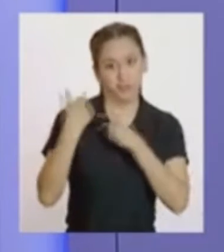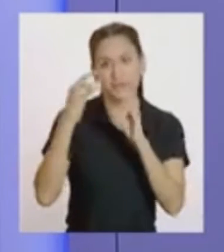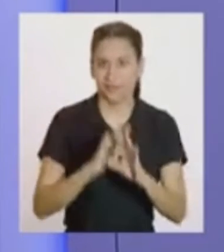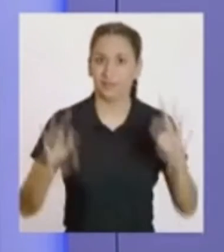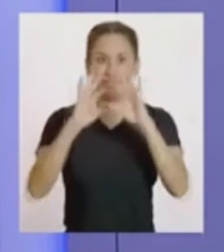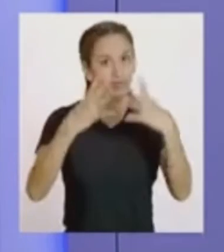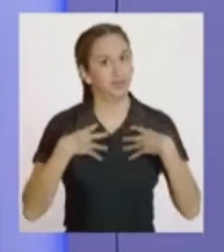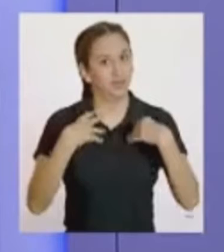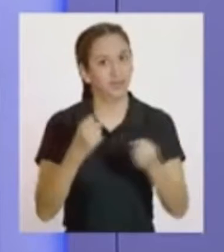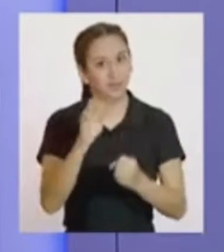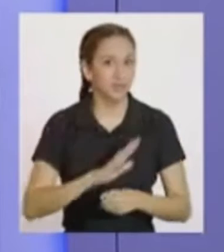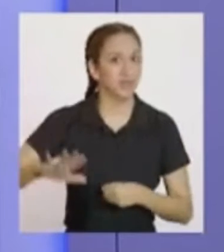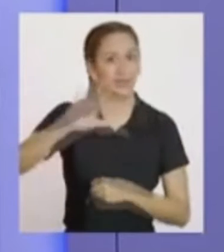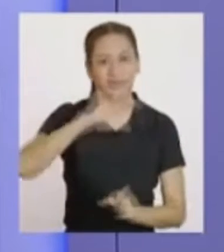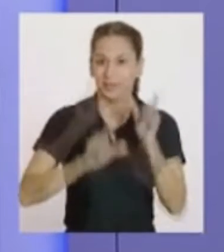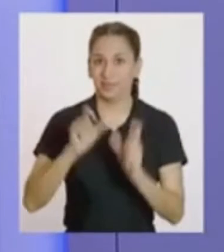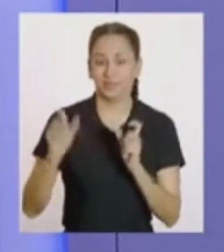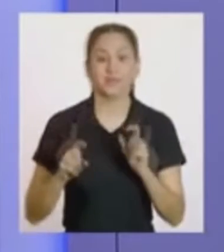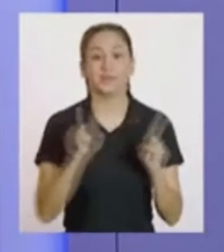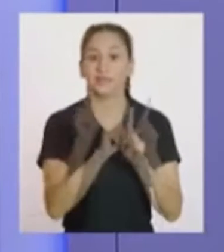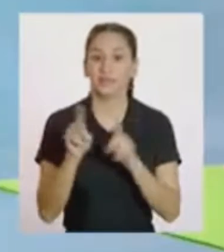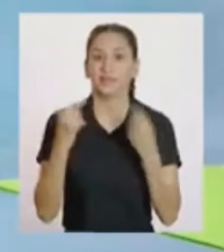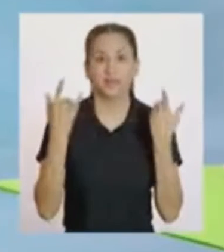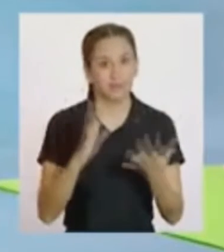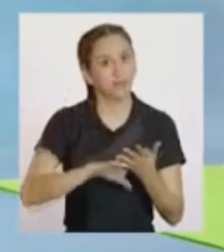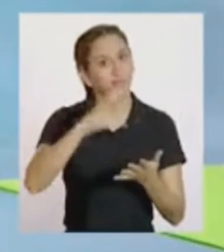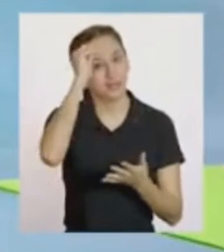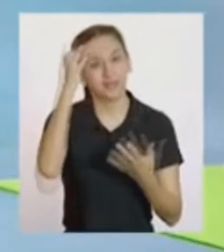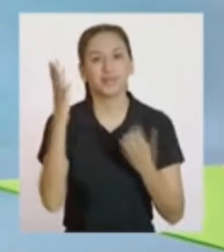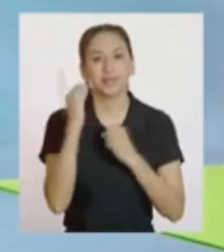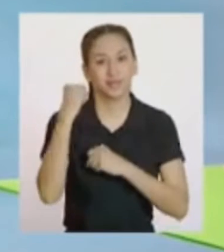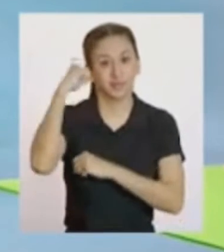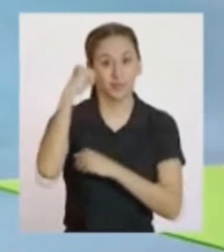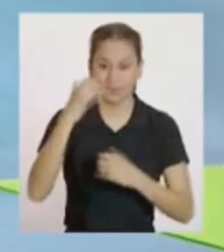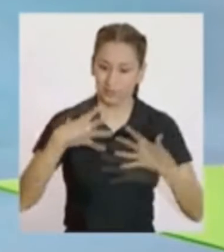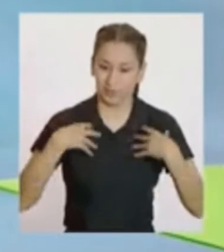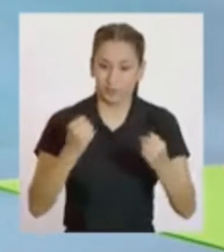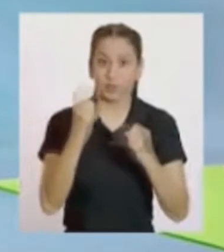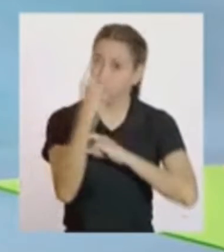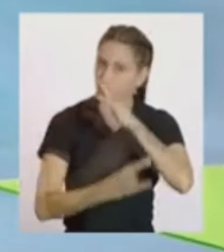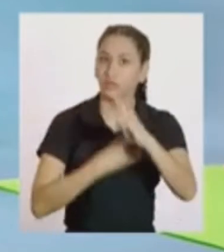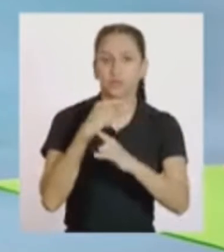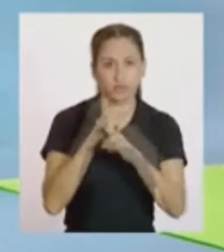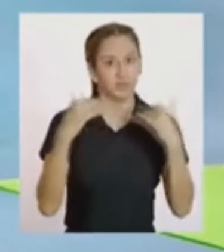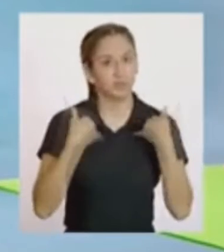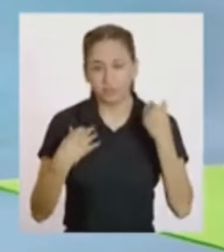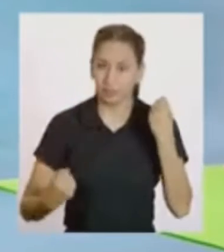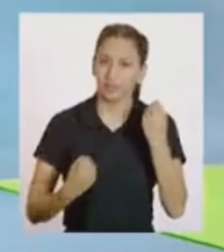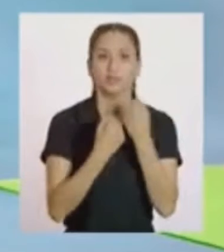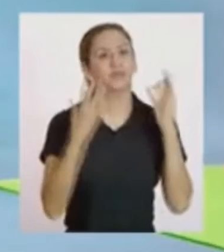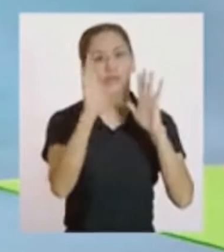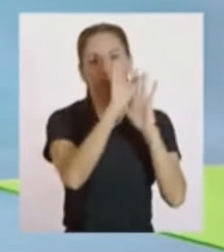en la protección de la salud de las y los ciudadanos. También hemos aprendido que el derecho a la salud es universal y